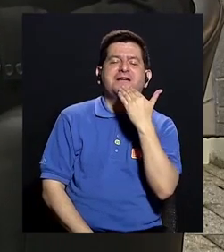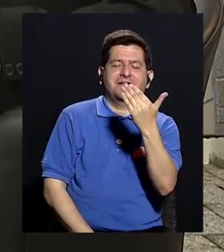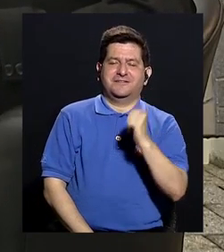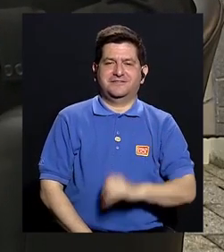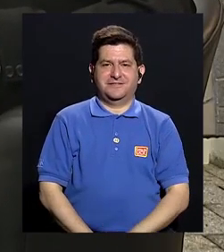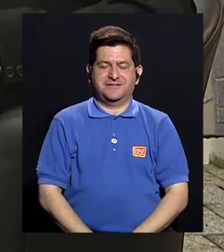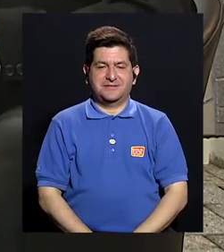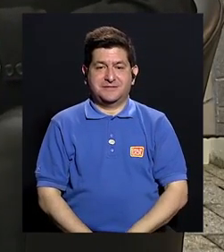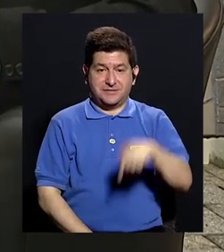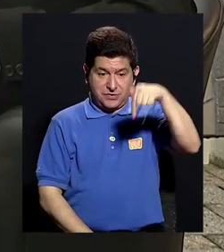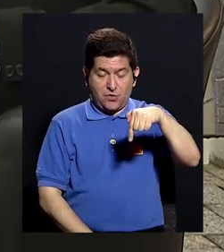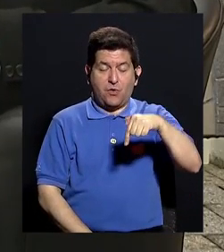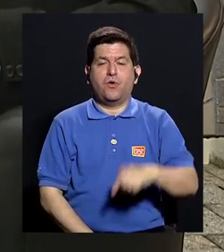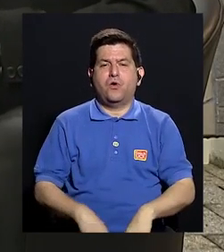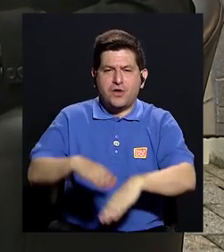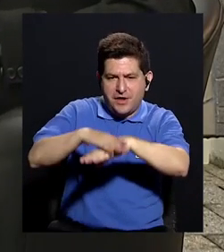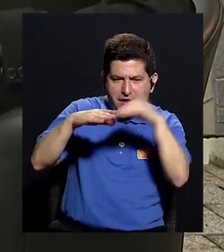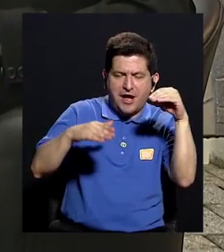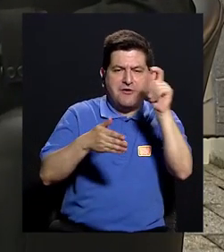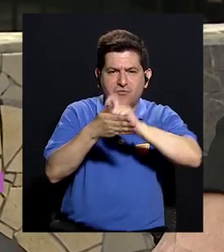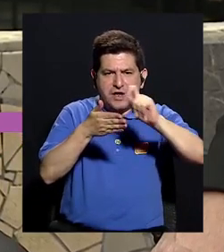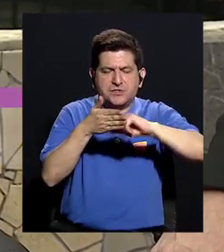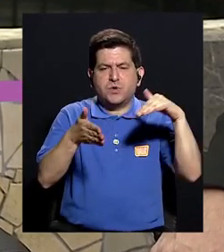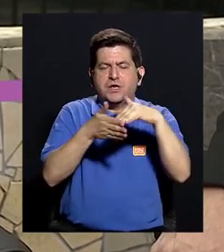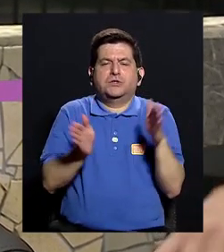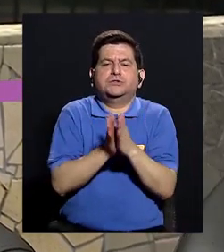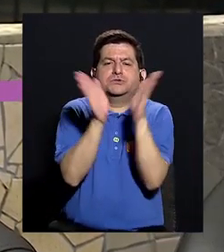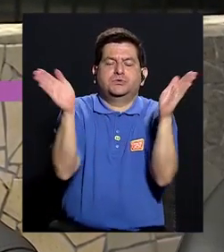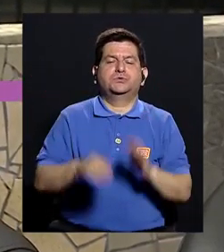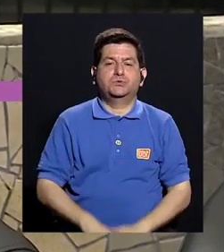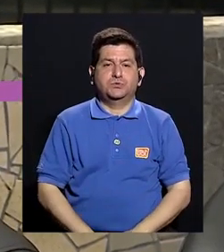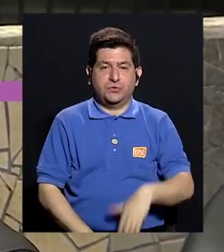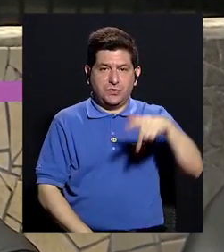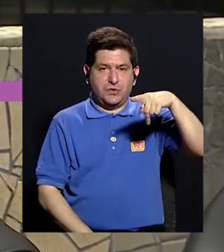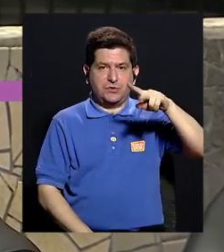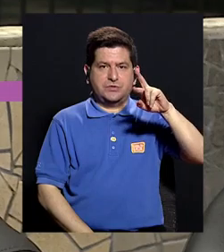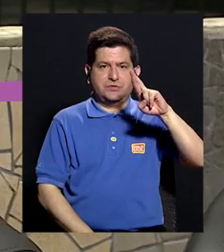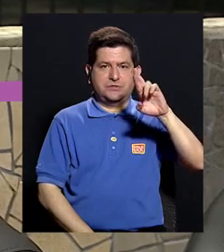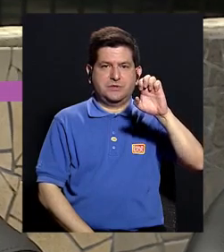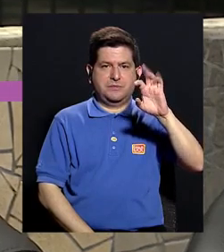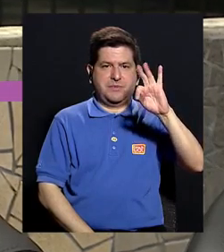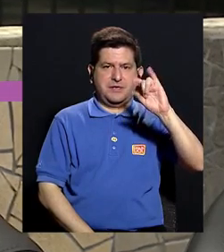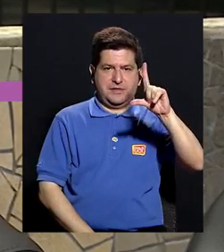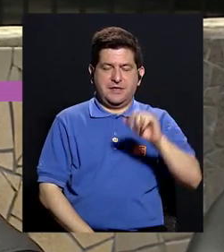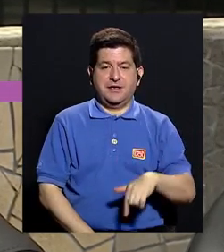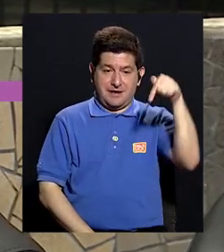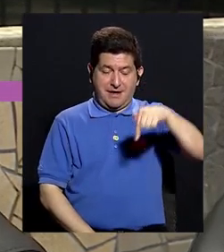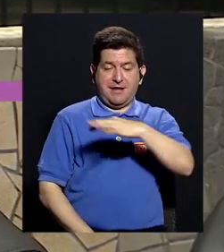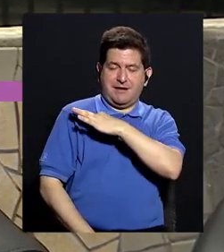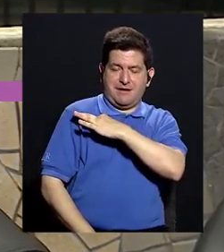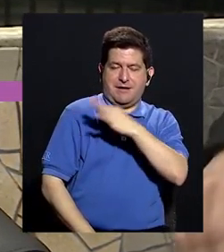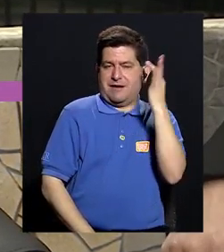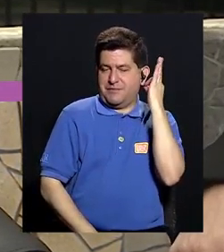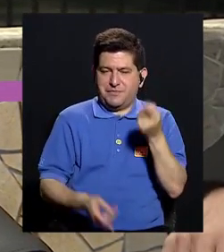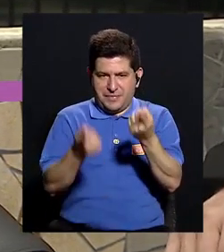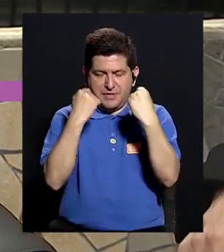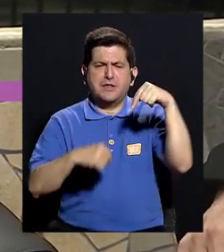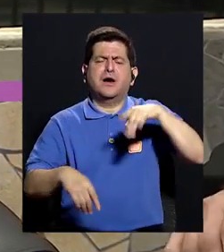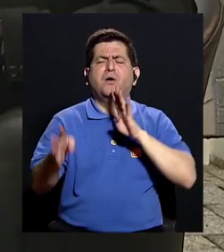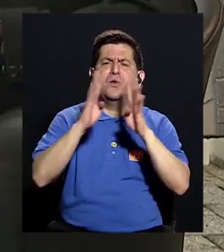Muy bien, gracias. Bueno y hoy desde las afueras de la Escuela de Estudios Generales en el Pretil con ustedes y con nuestra invitada.